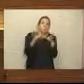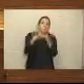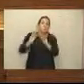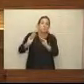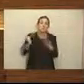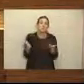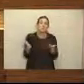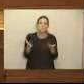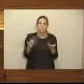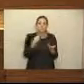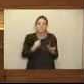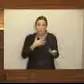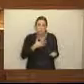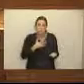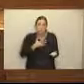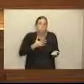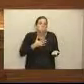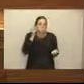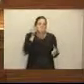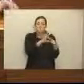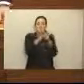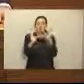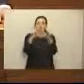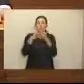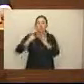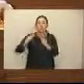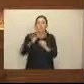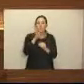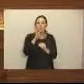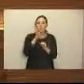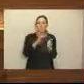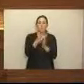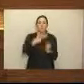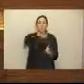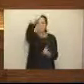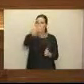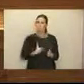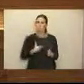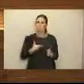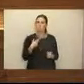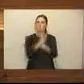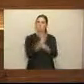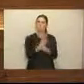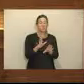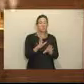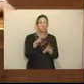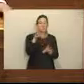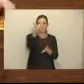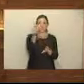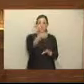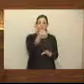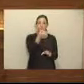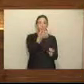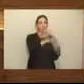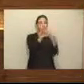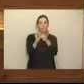me ha hecho una réplica, sí, yo era el objeto, digamos, físico, pero en realidad usted ha hablado para el Partido Socialista, ha